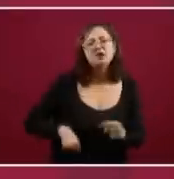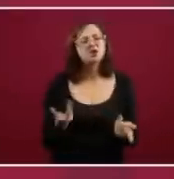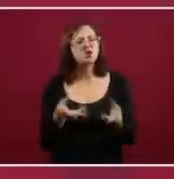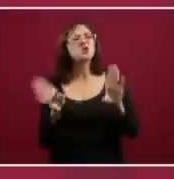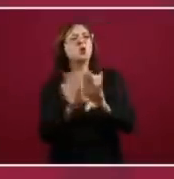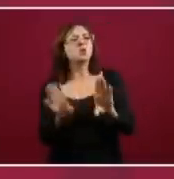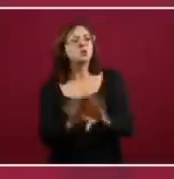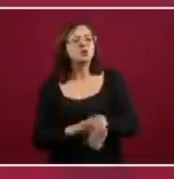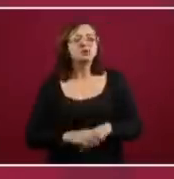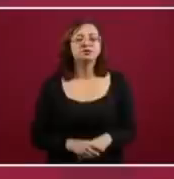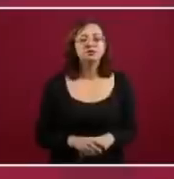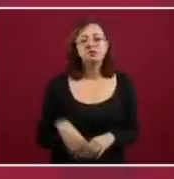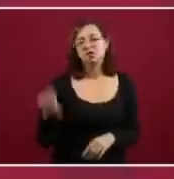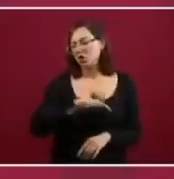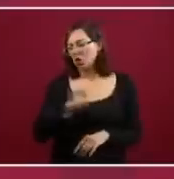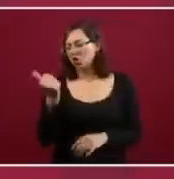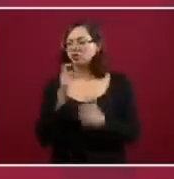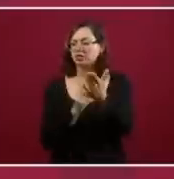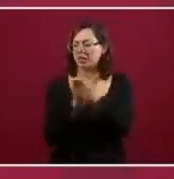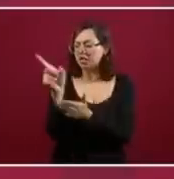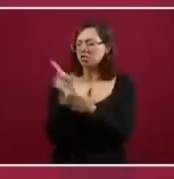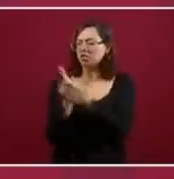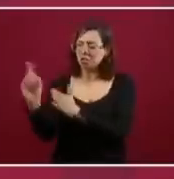entre otros derechos sociales